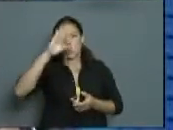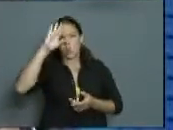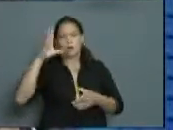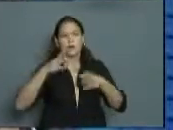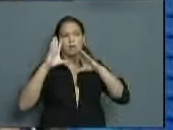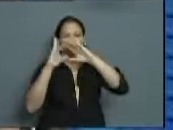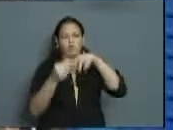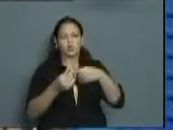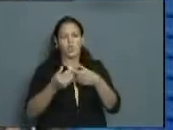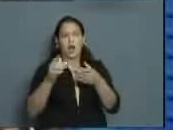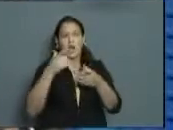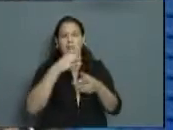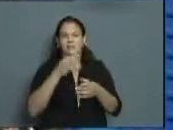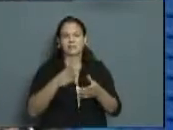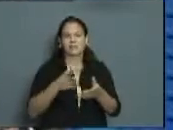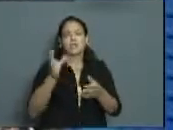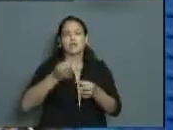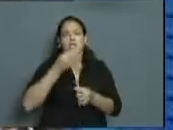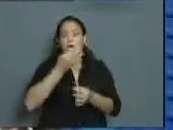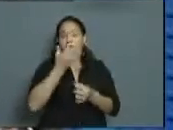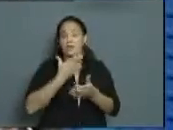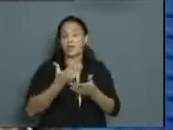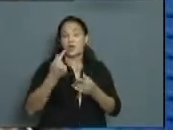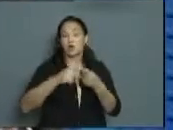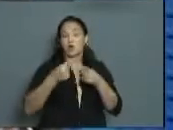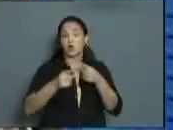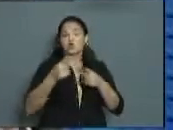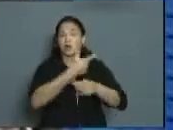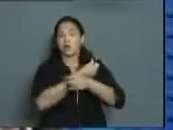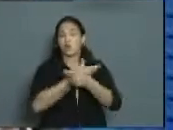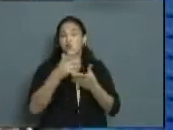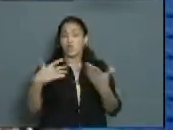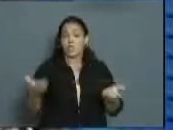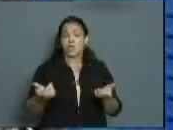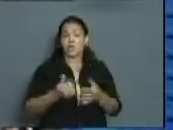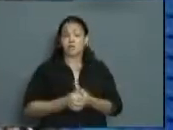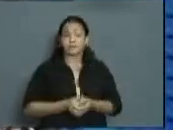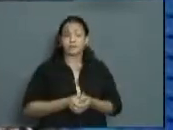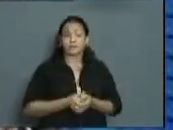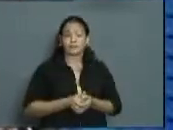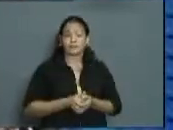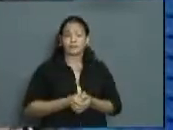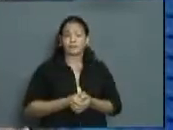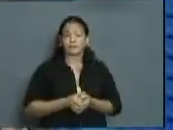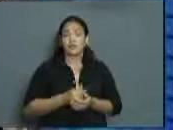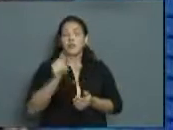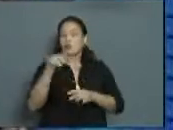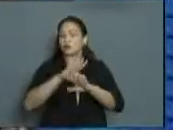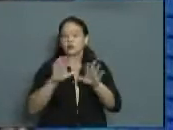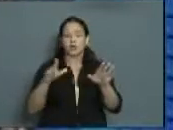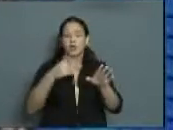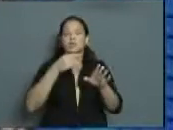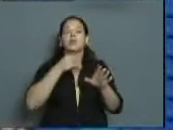Organización Mundial de la Salud, que se hacen con otras vacunas también. Una vez que usted ha salido